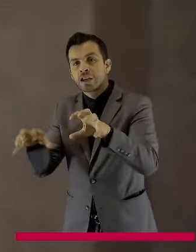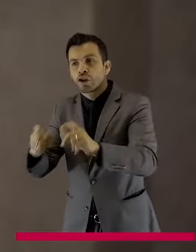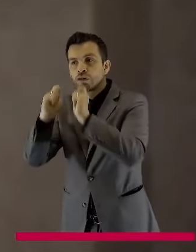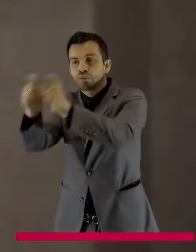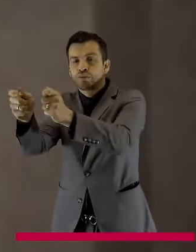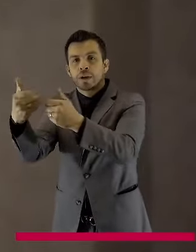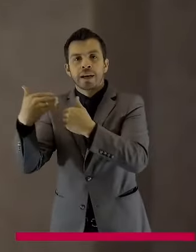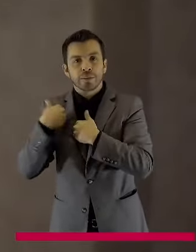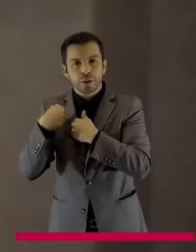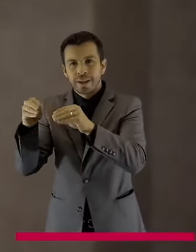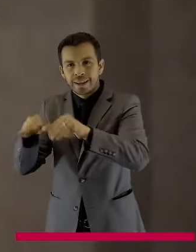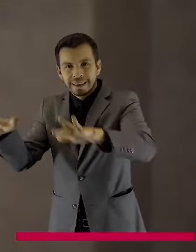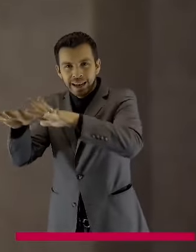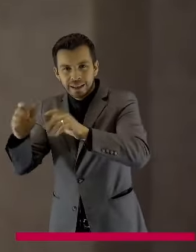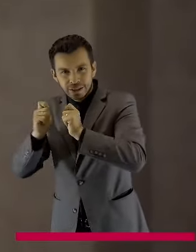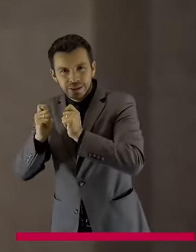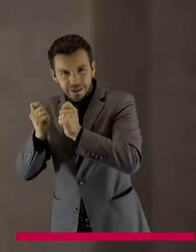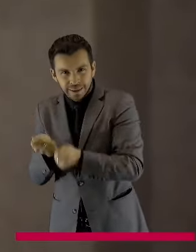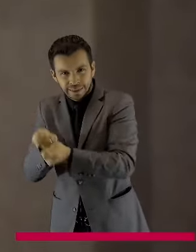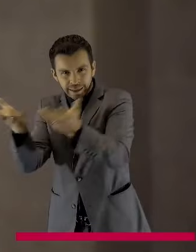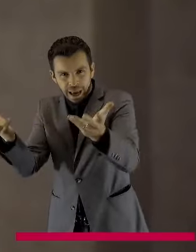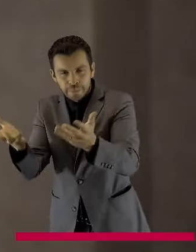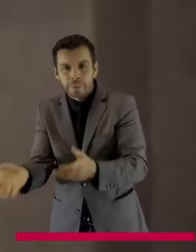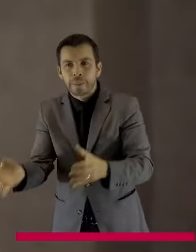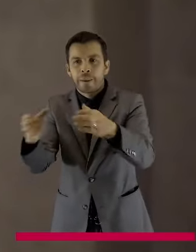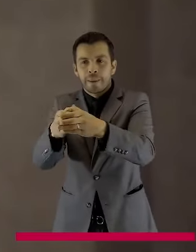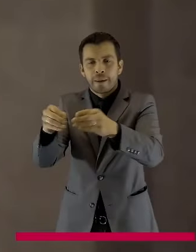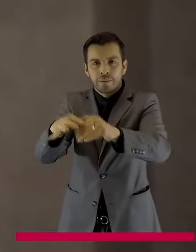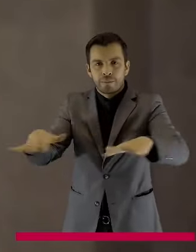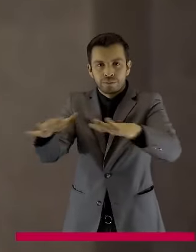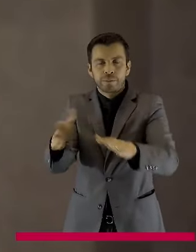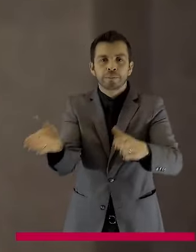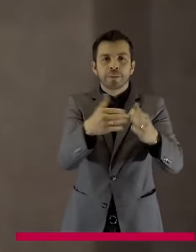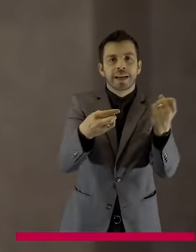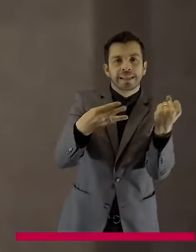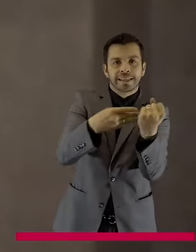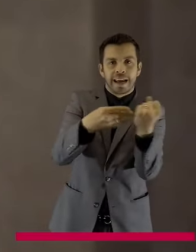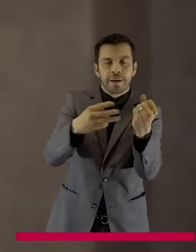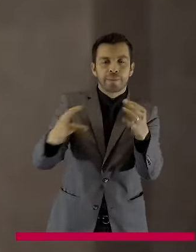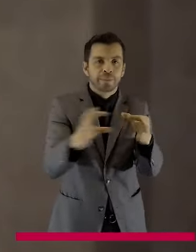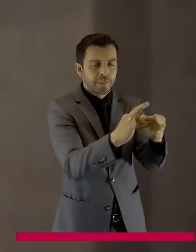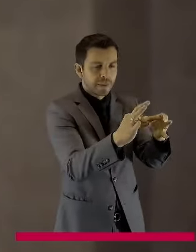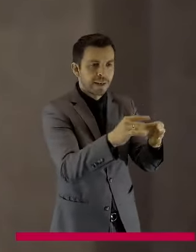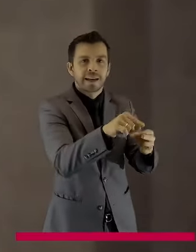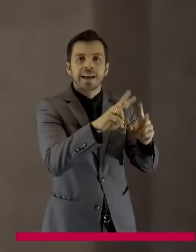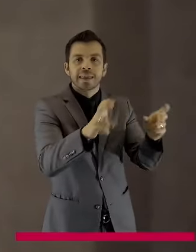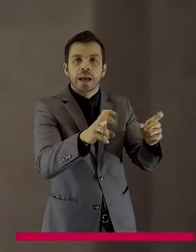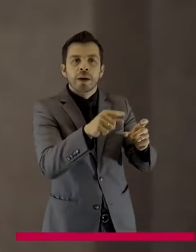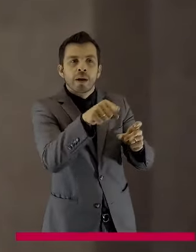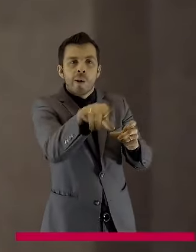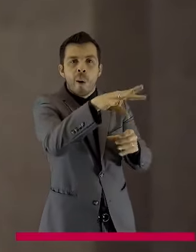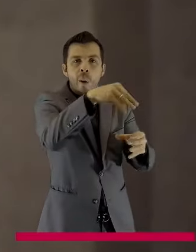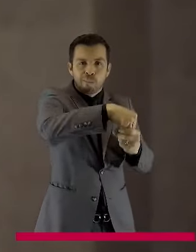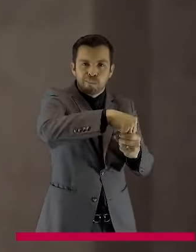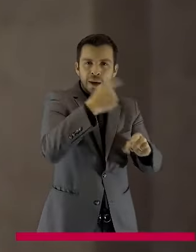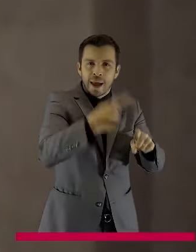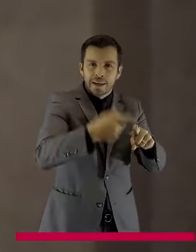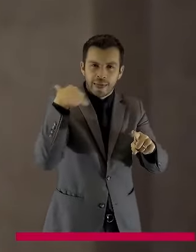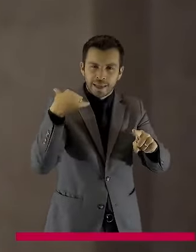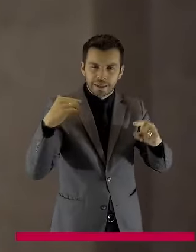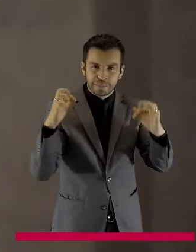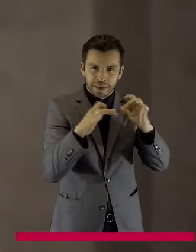Restitución de Tierras, la Agencia de Renovación Territorial, el SENA, la Agencia de Reincorporación y